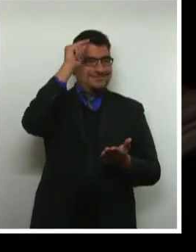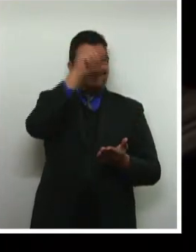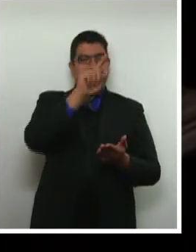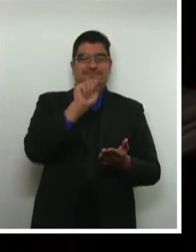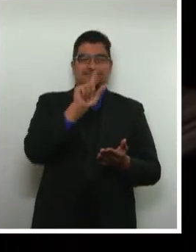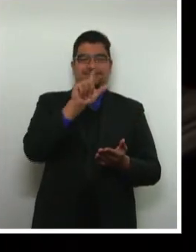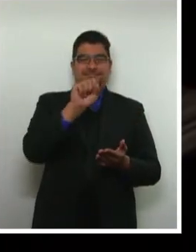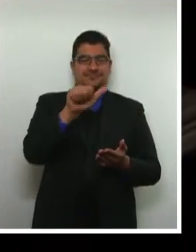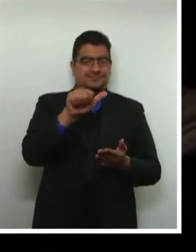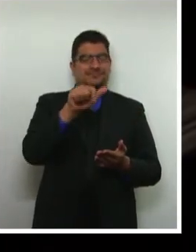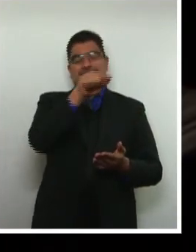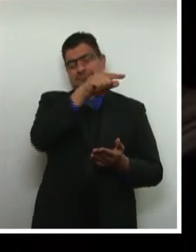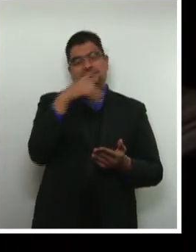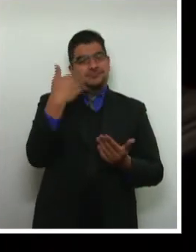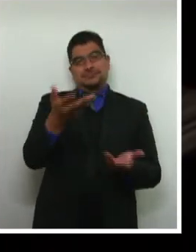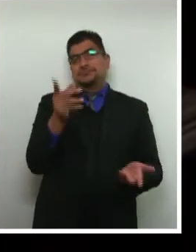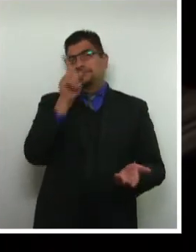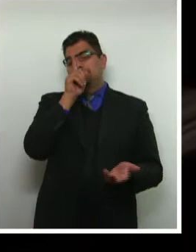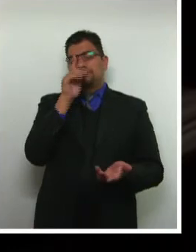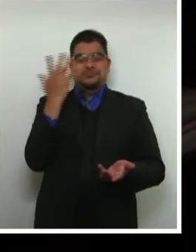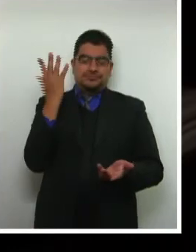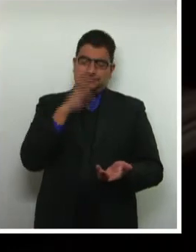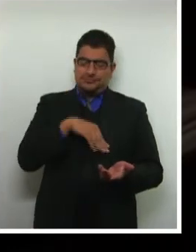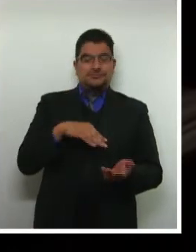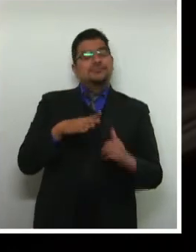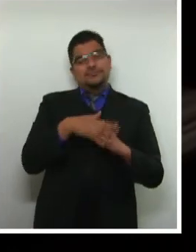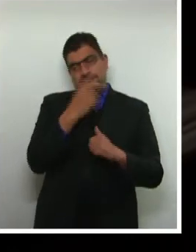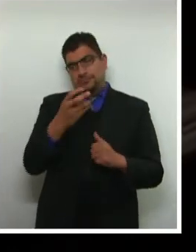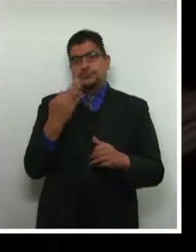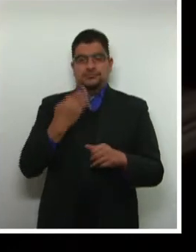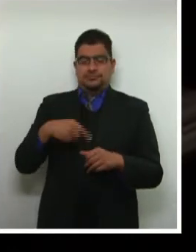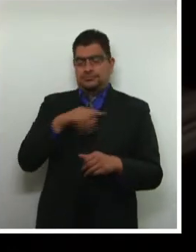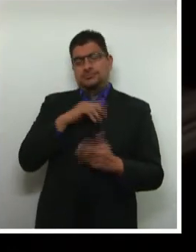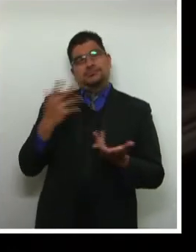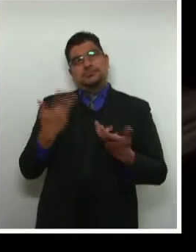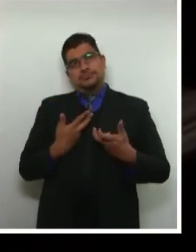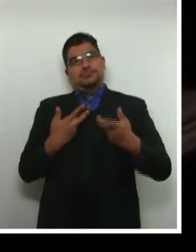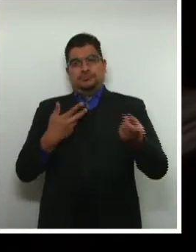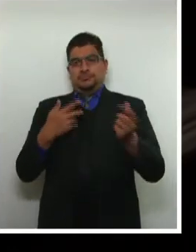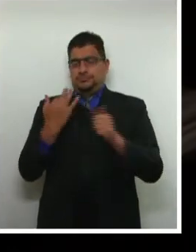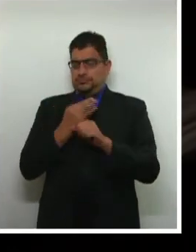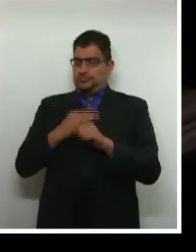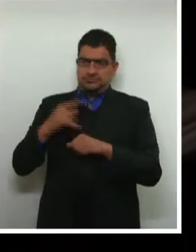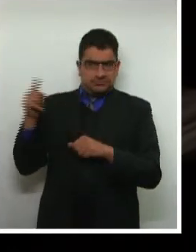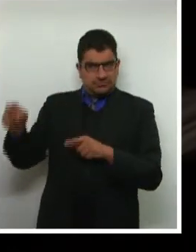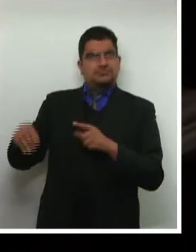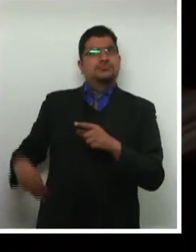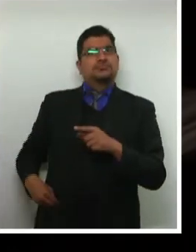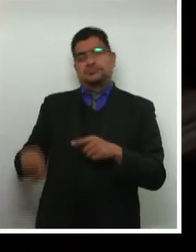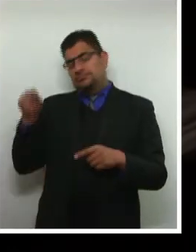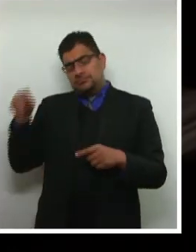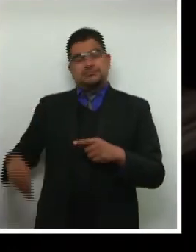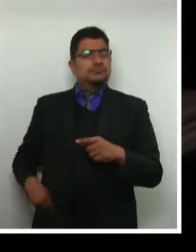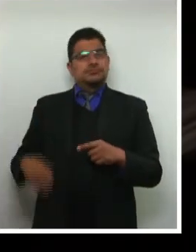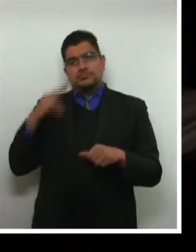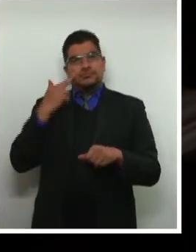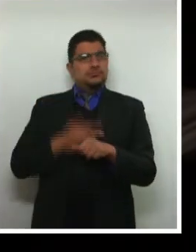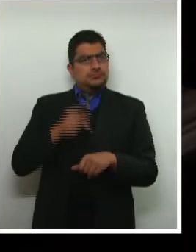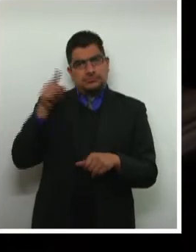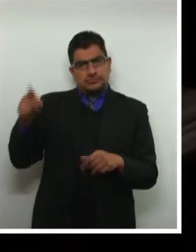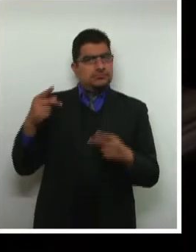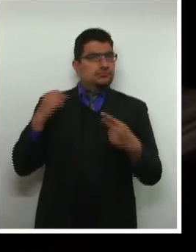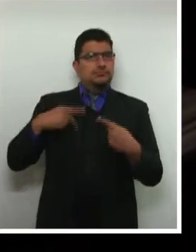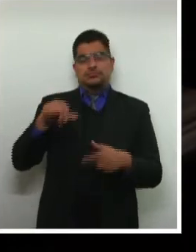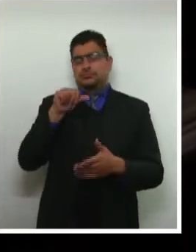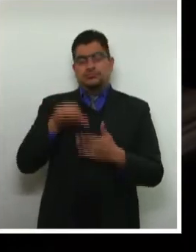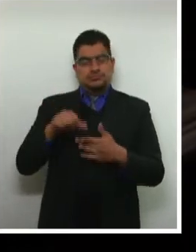que esta propuesta está tambaleándose porque nosotros estamos excluyendo aquí a la autoridad del centro histórico, que es un